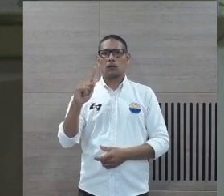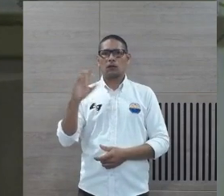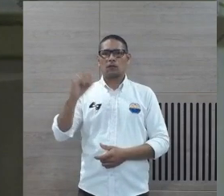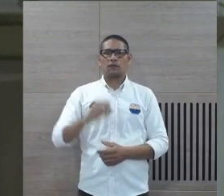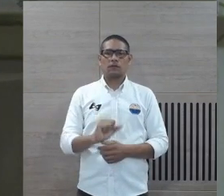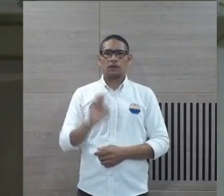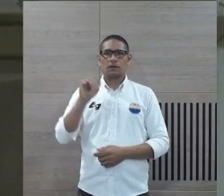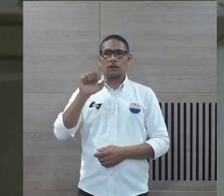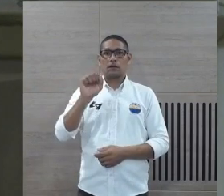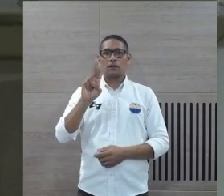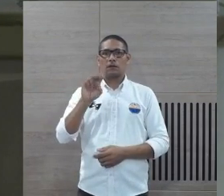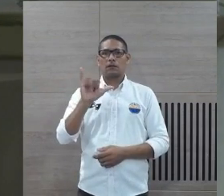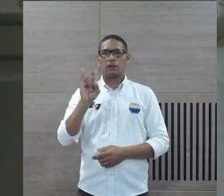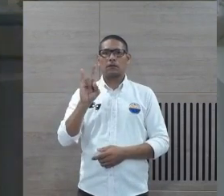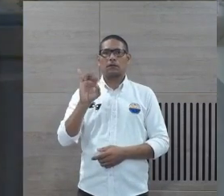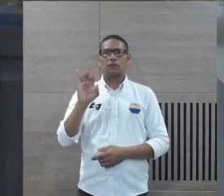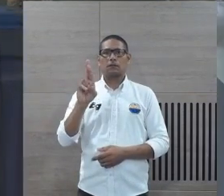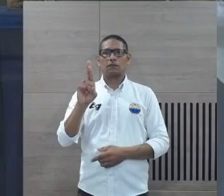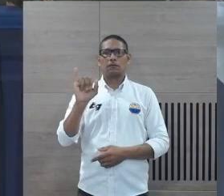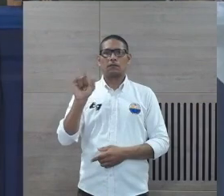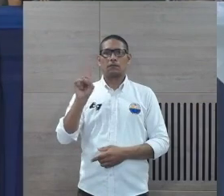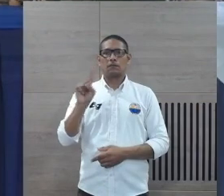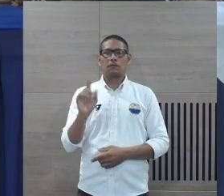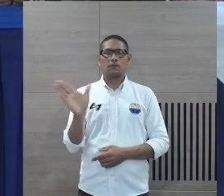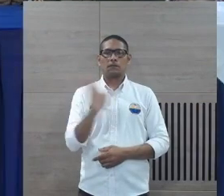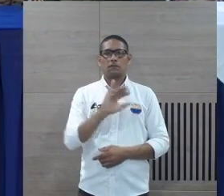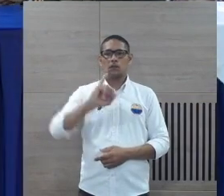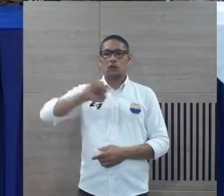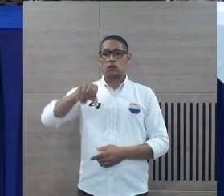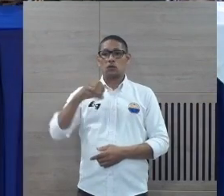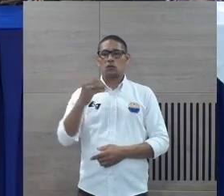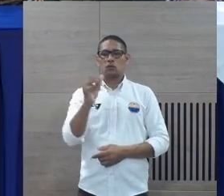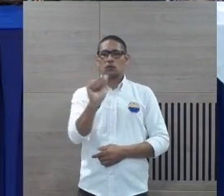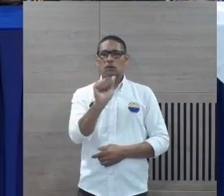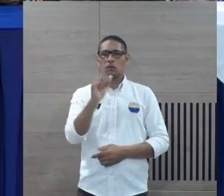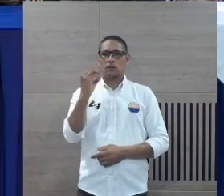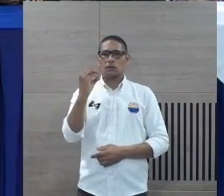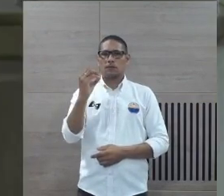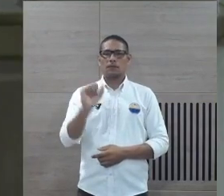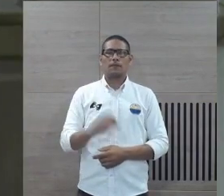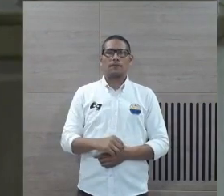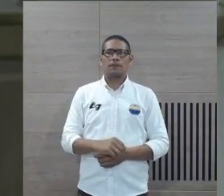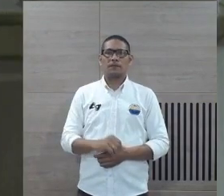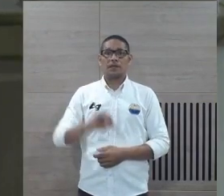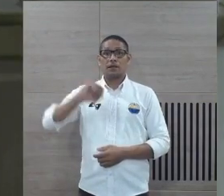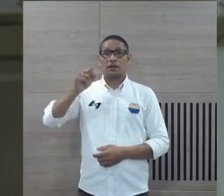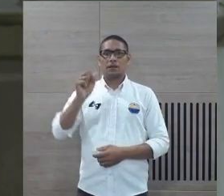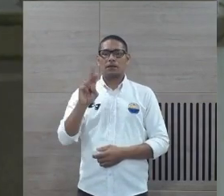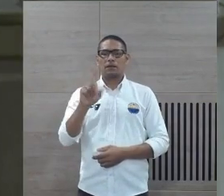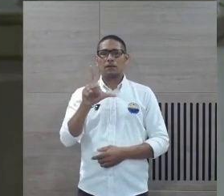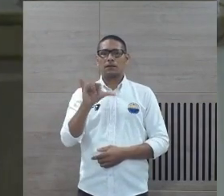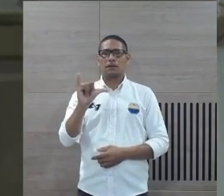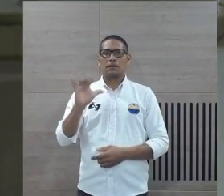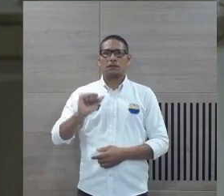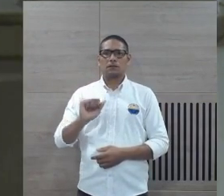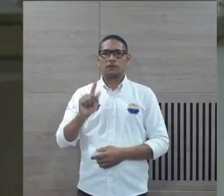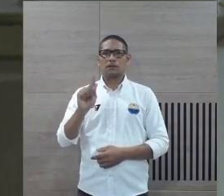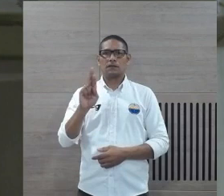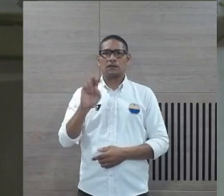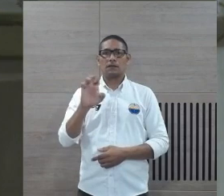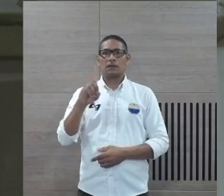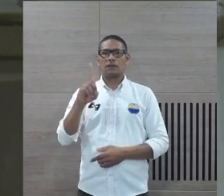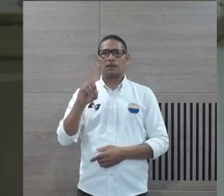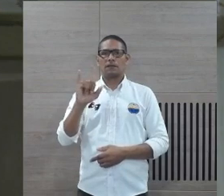Andrés Ramos Fandiño. Derli Rosana Pacheco Vélez. Freddy Antonio Orozco Velázquez. Oscar Rafael Oñate Enríquez.